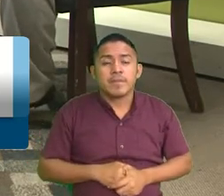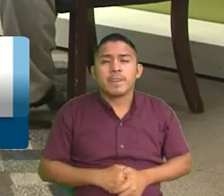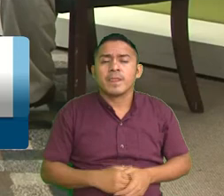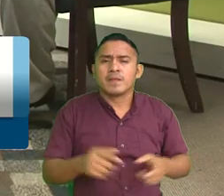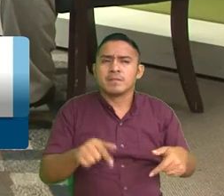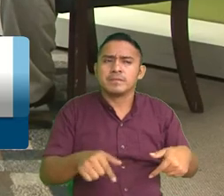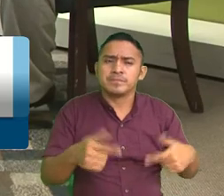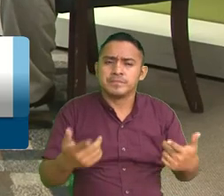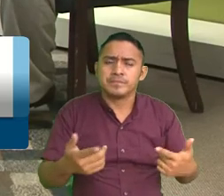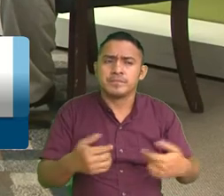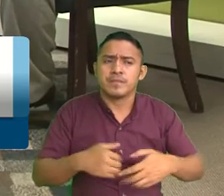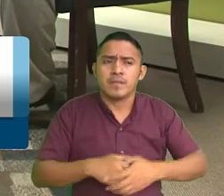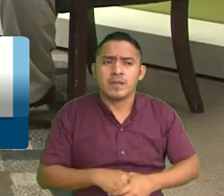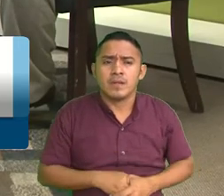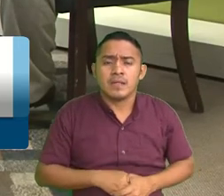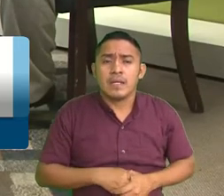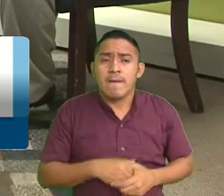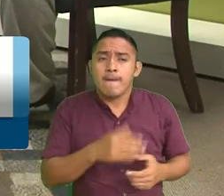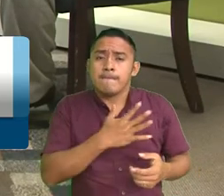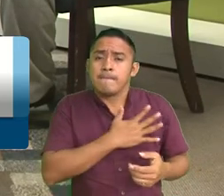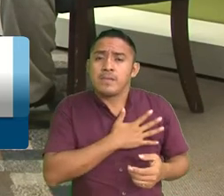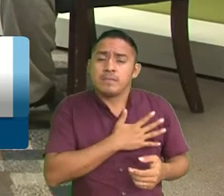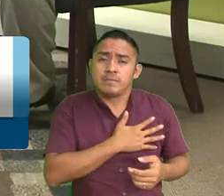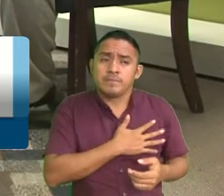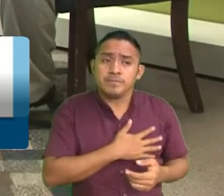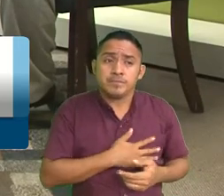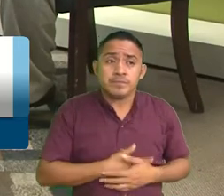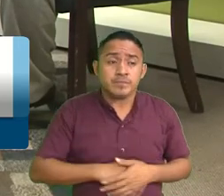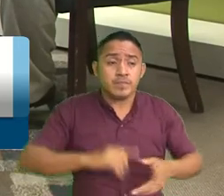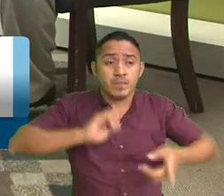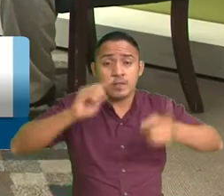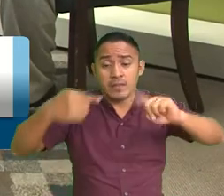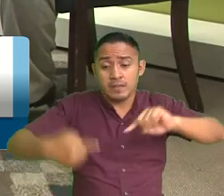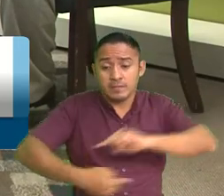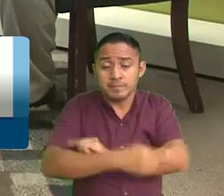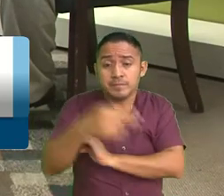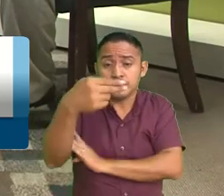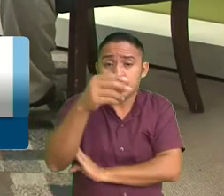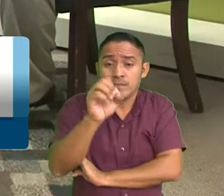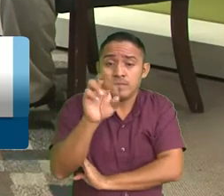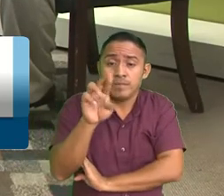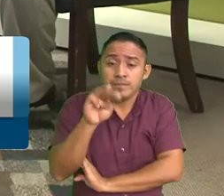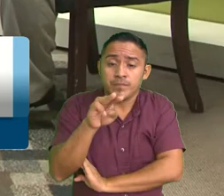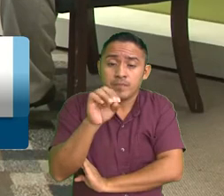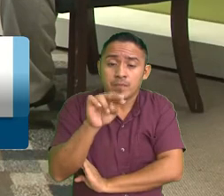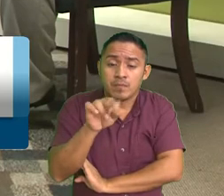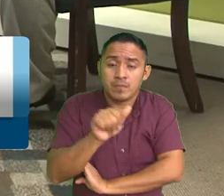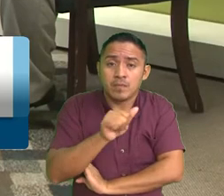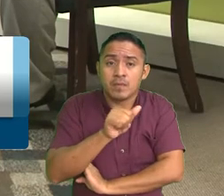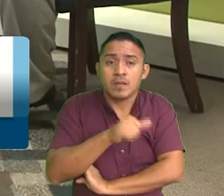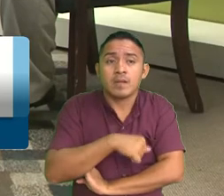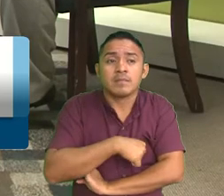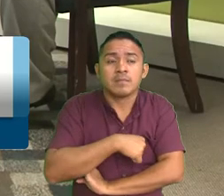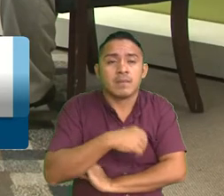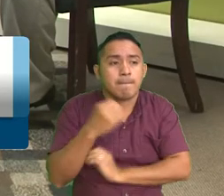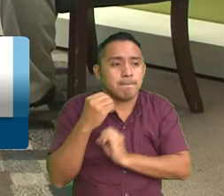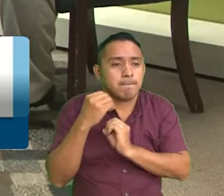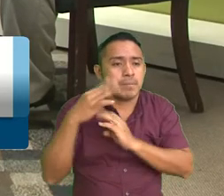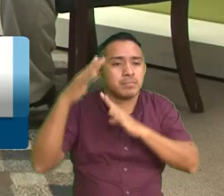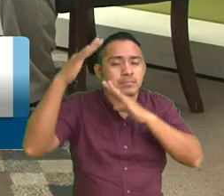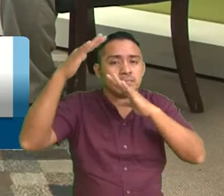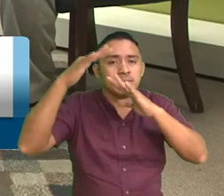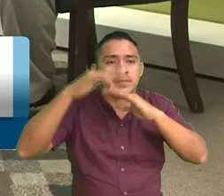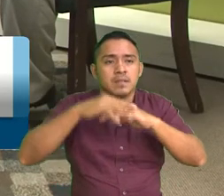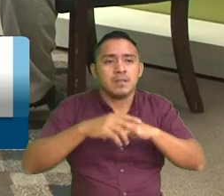adolescentes es muy frecuente el enamoramiento, doctor, por los cambios de hormonas, ¿verdad? Las hormonas disparan ese tipo